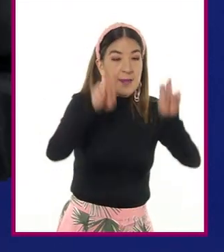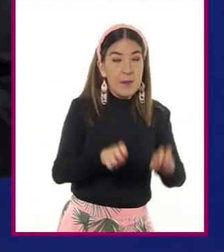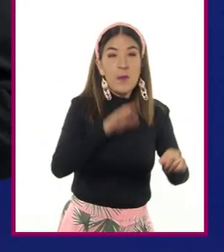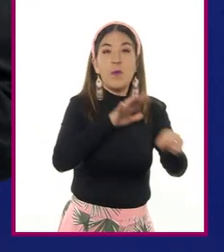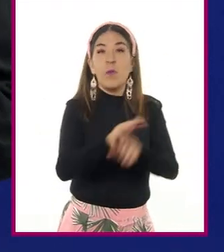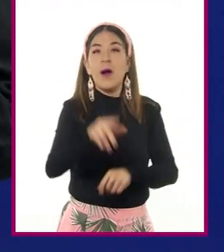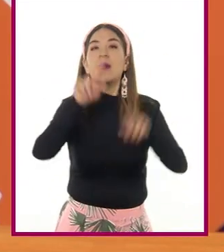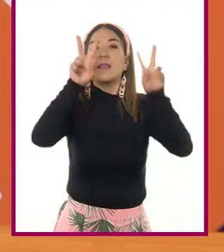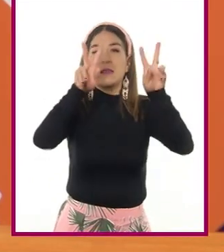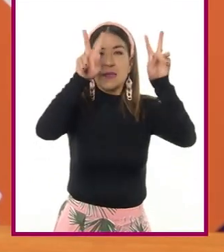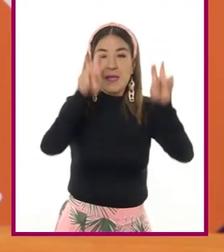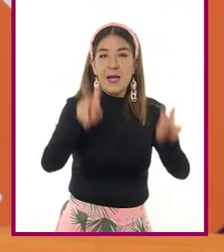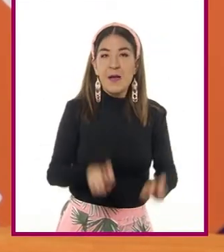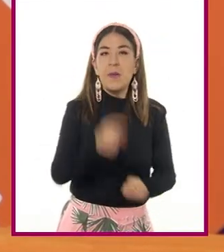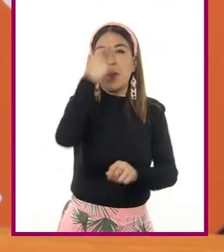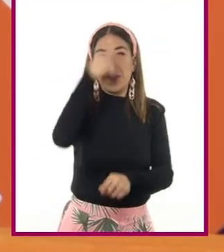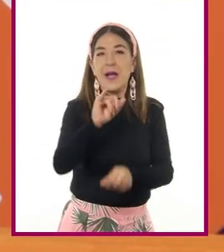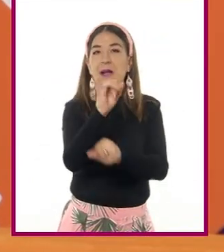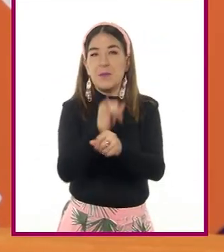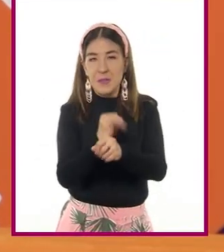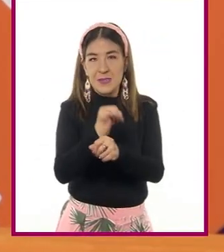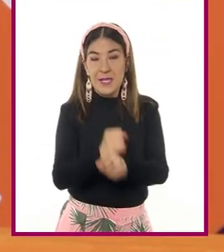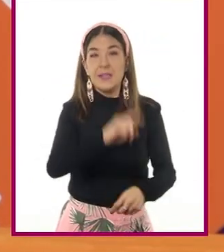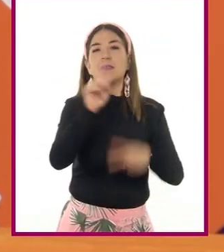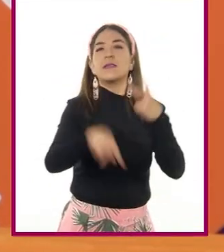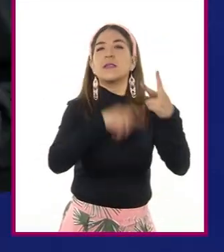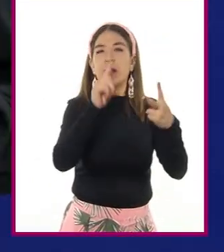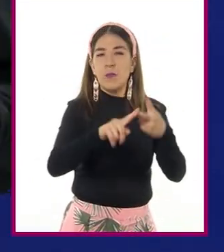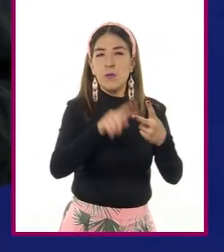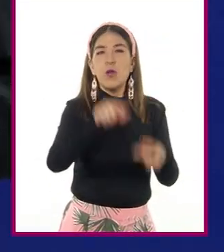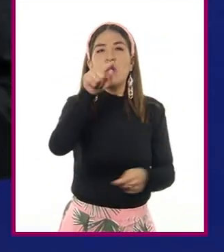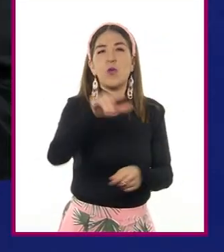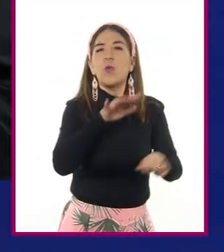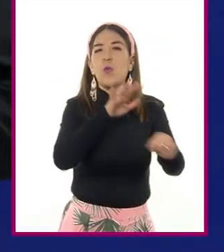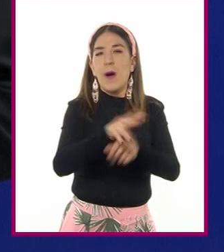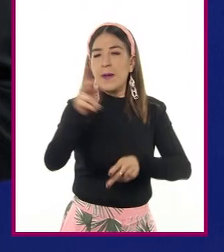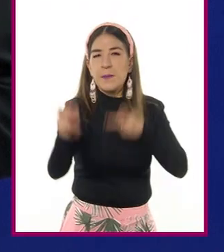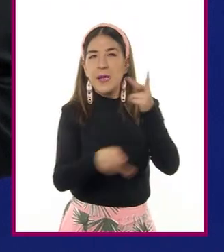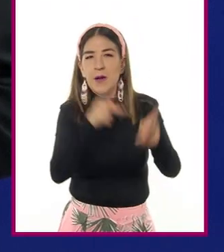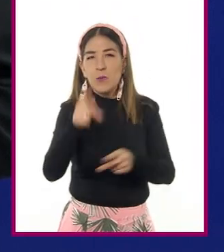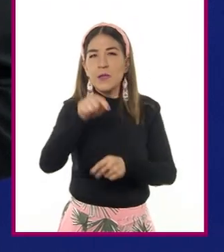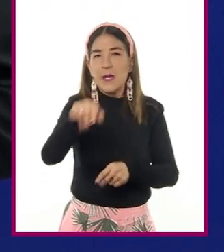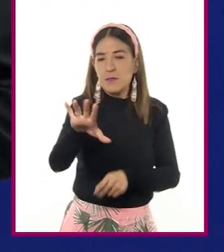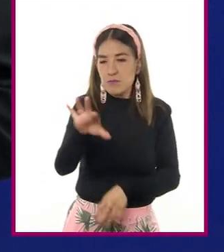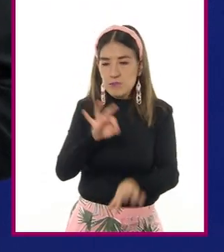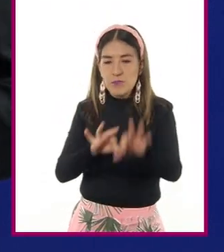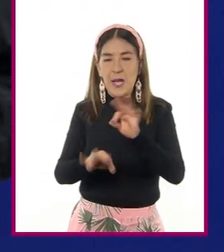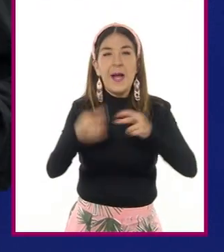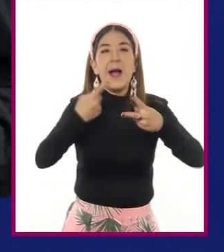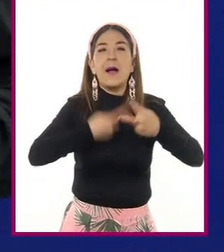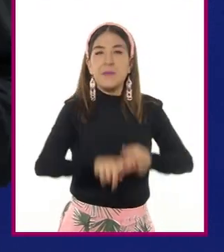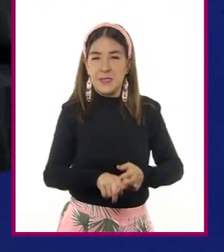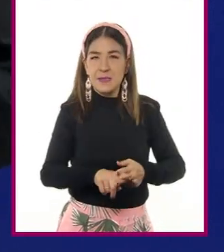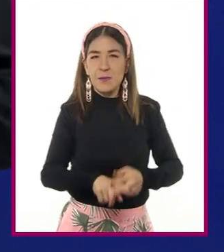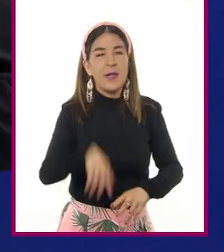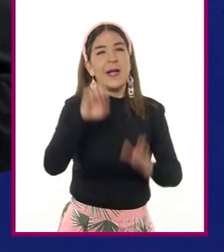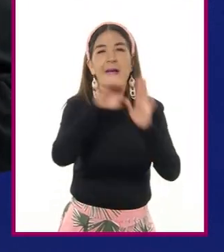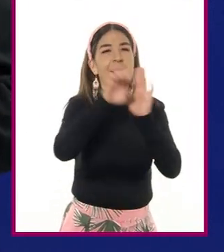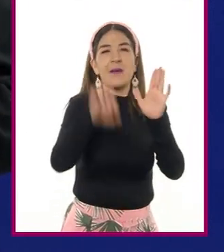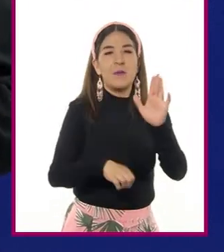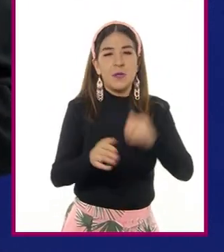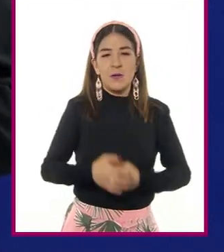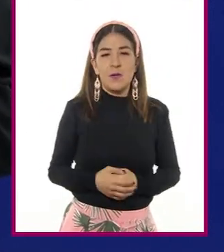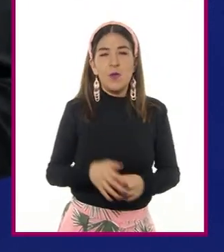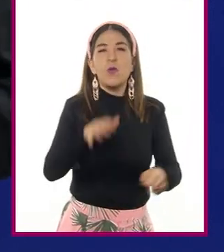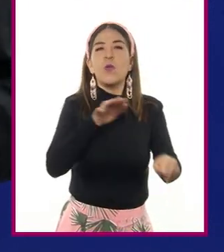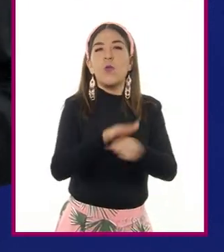que vamos a investigar. Lo segundo es formular las preguntas detonadoras o iniciales, es decir,